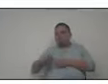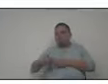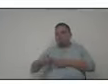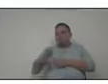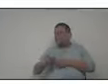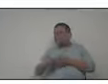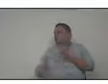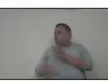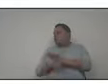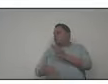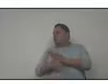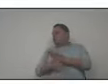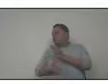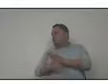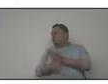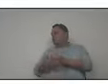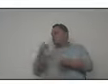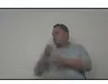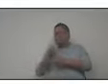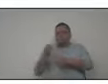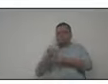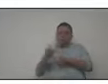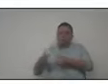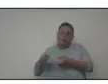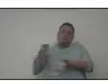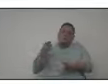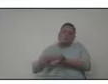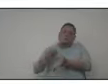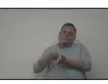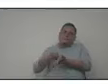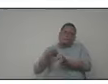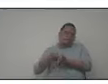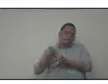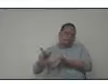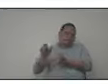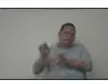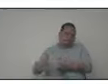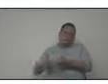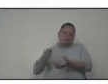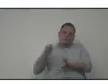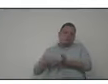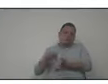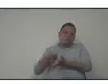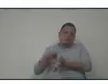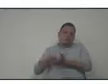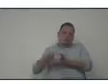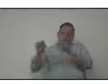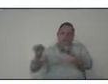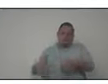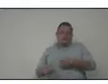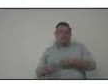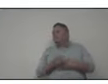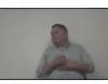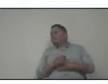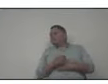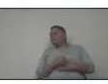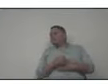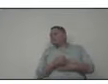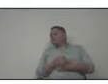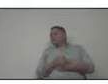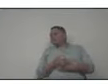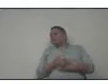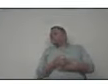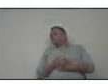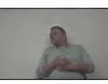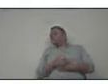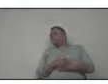vamos a seguir trabajando en ese norte de que todos los usuarios que tengan capacidad de